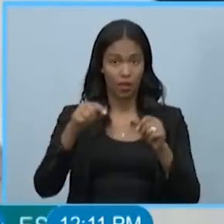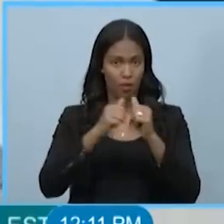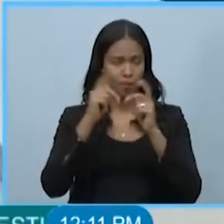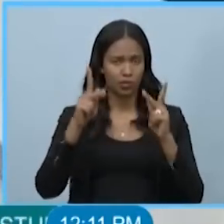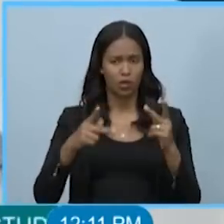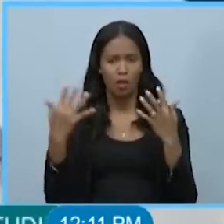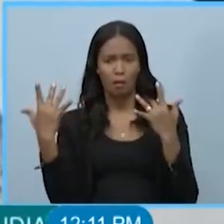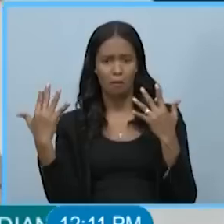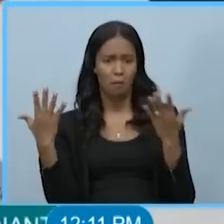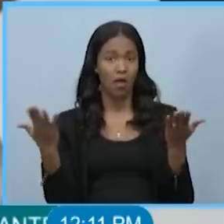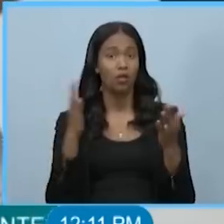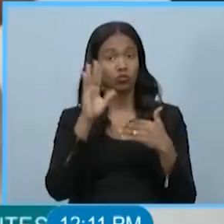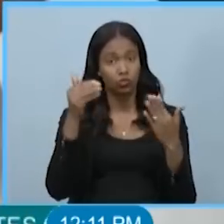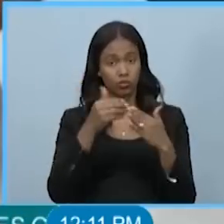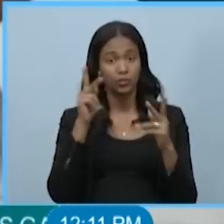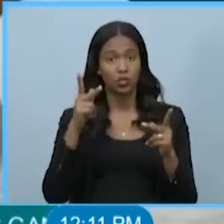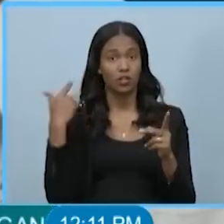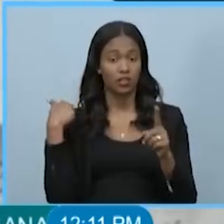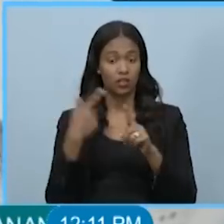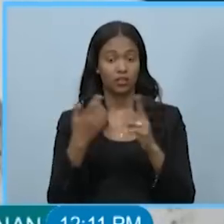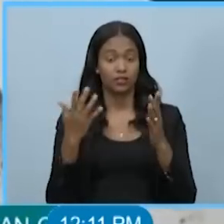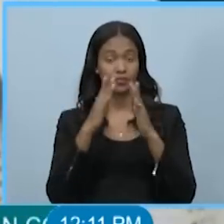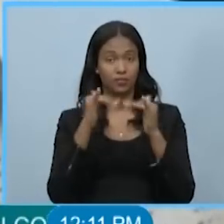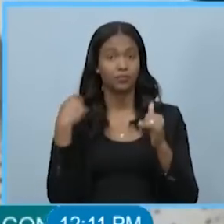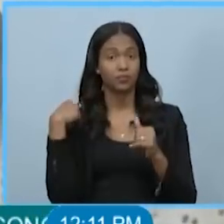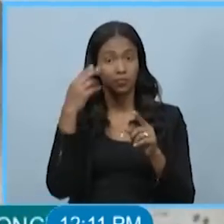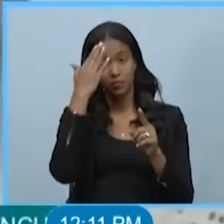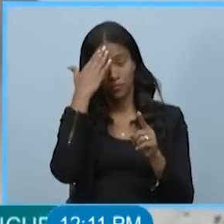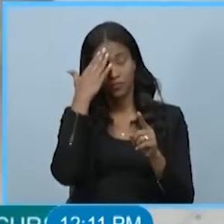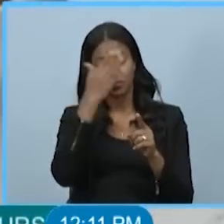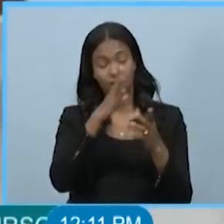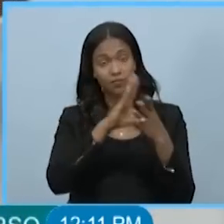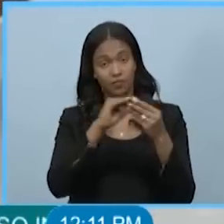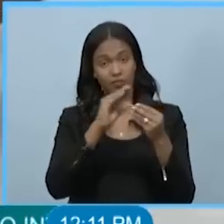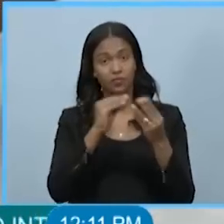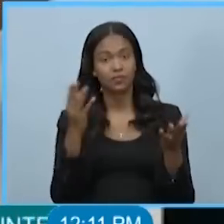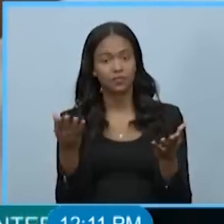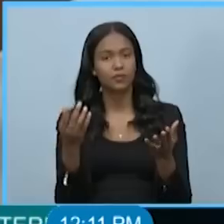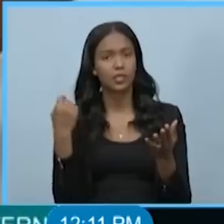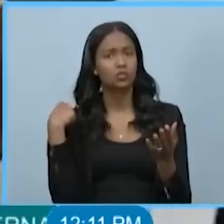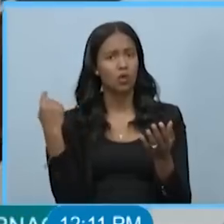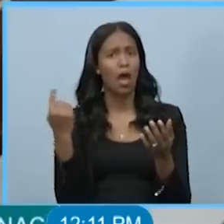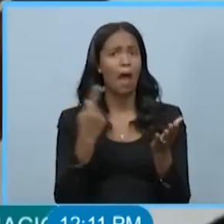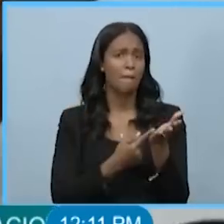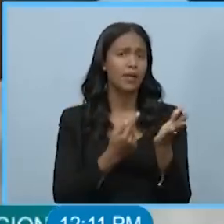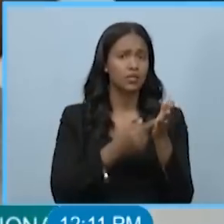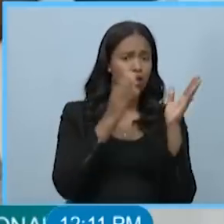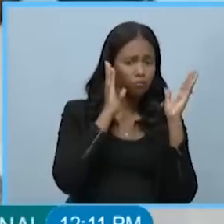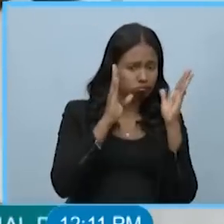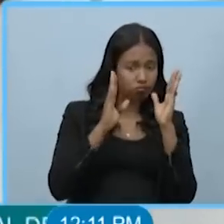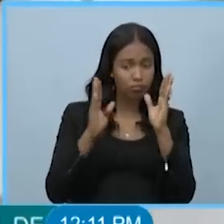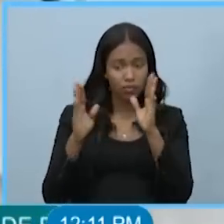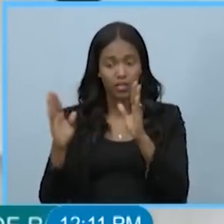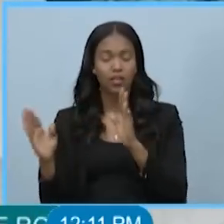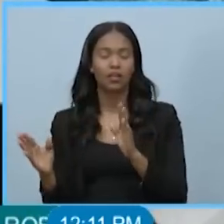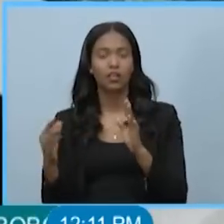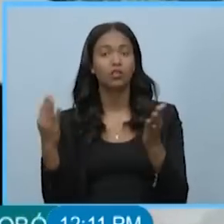somos higüeyanos conocemos esta experiencia, aquí en la casa, y en la medida de lo posible le atendía a todos. Entonces él quería que